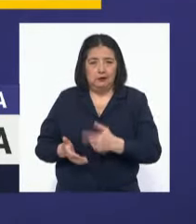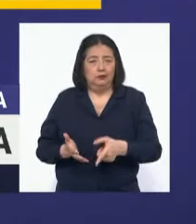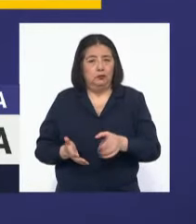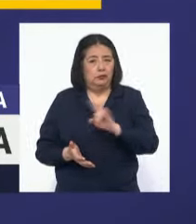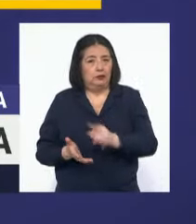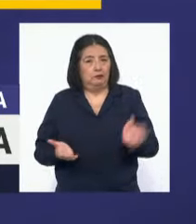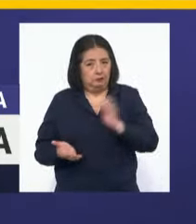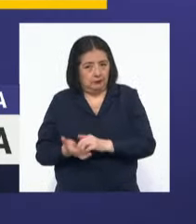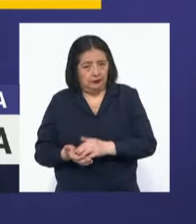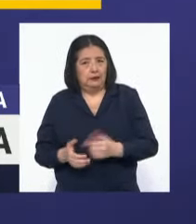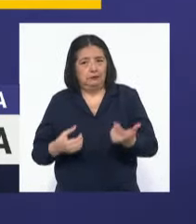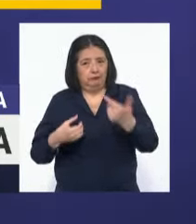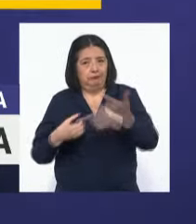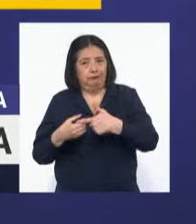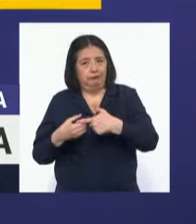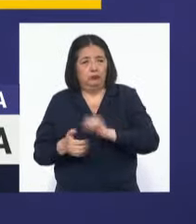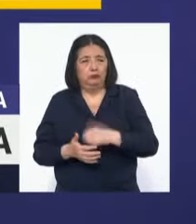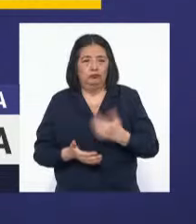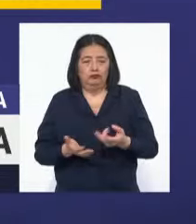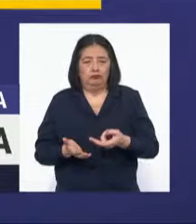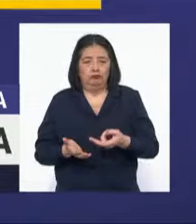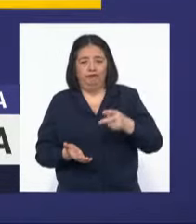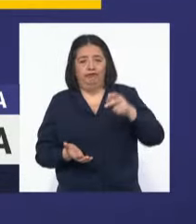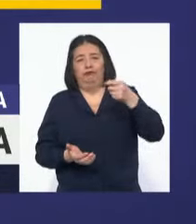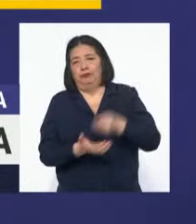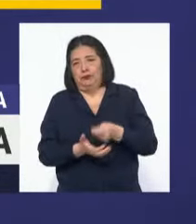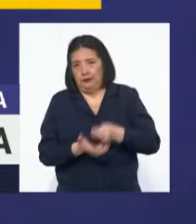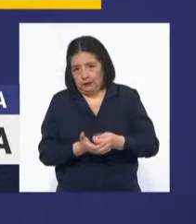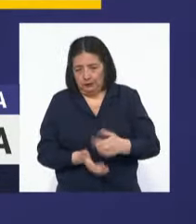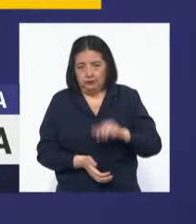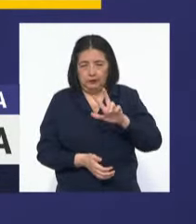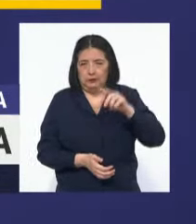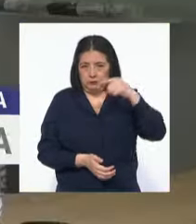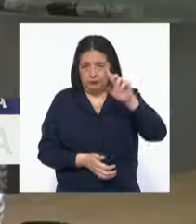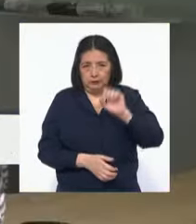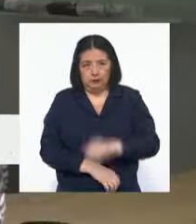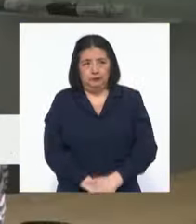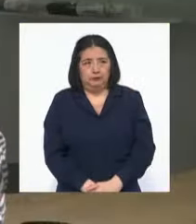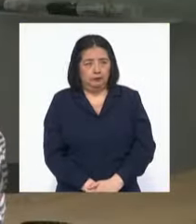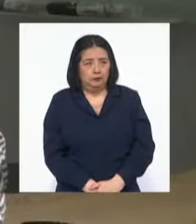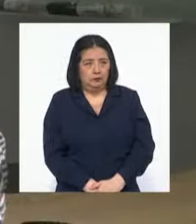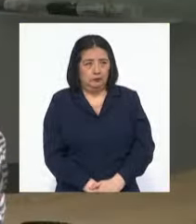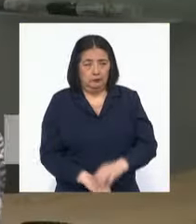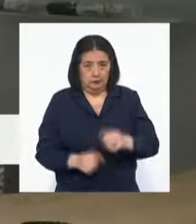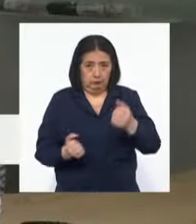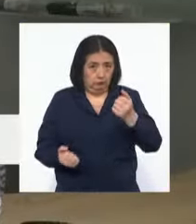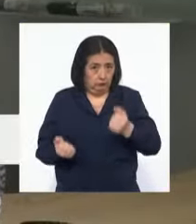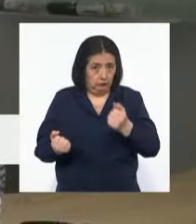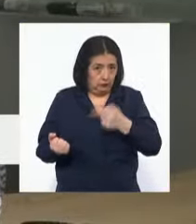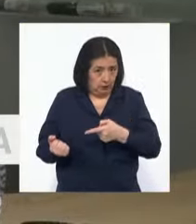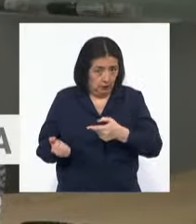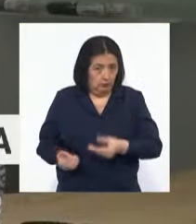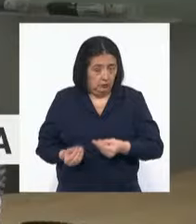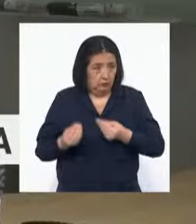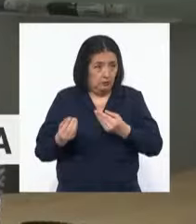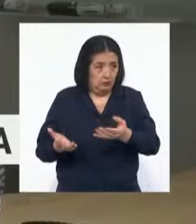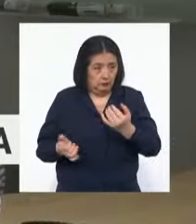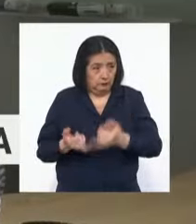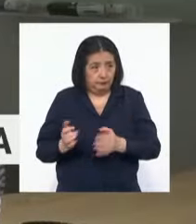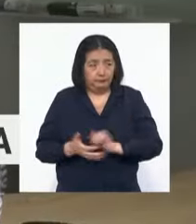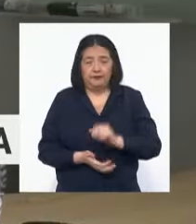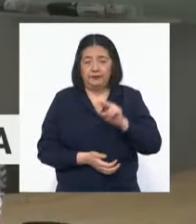más combustible, lo que generaba un sobrecosto de 3 millones de soles. El producto ofertado